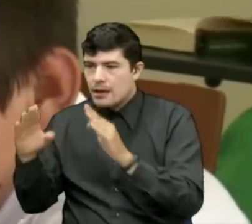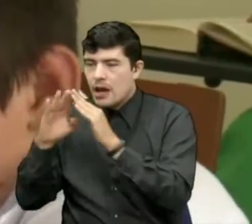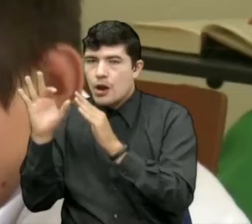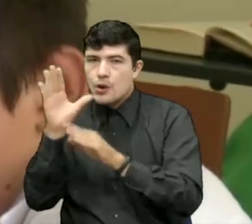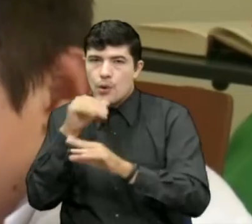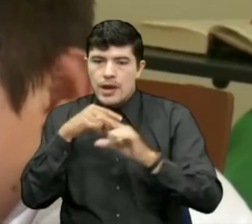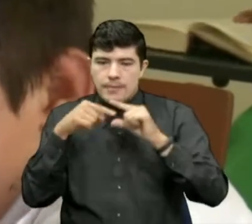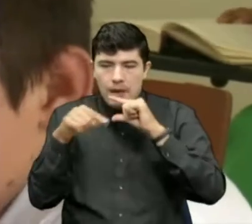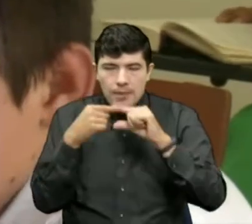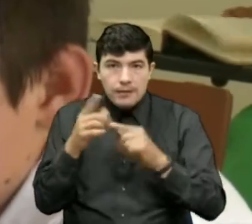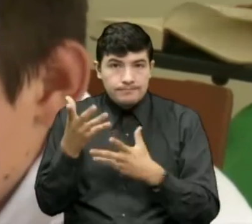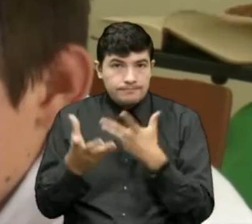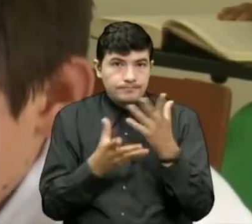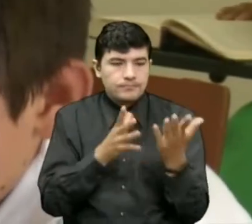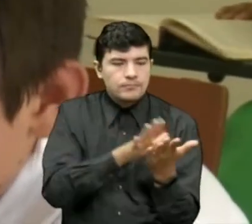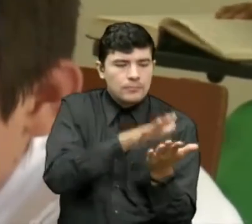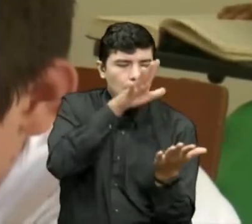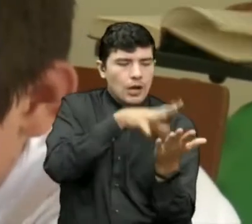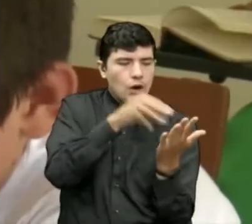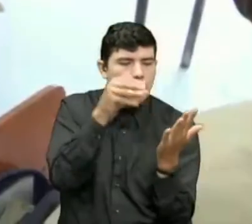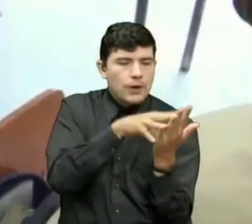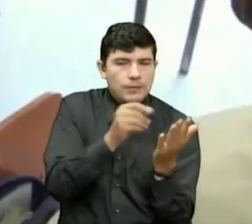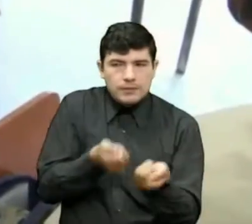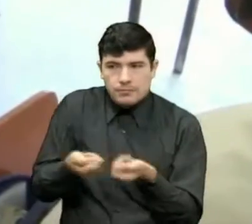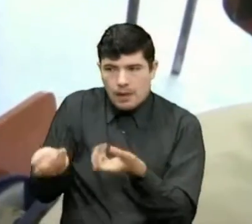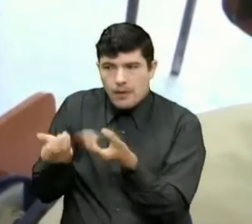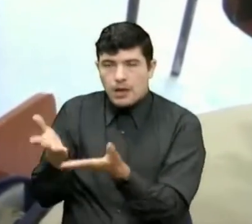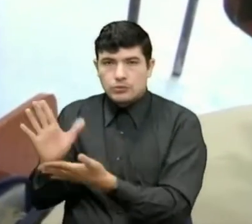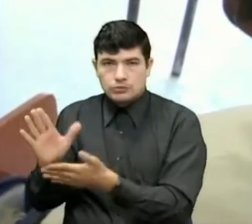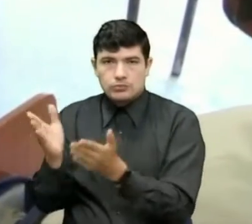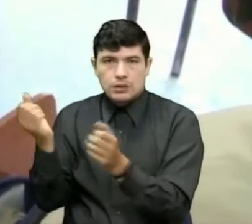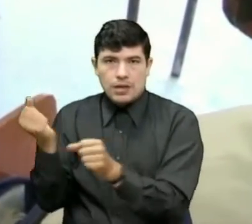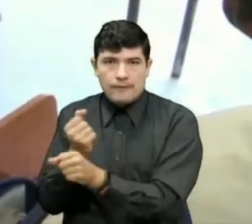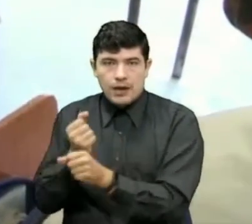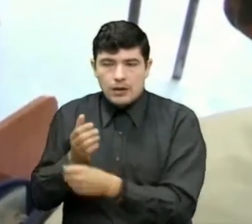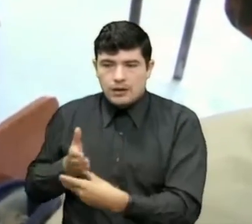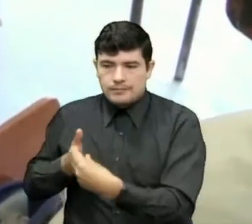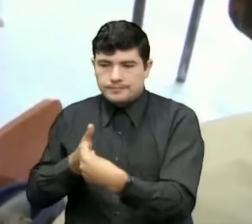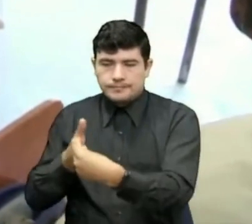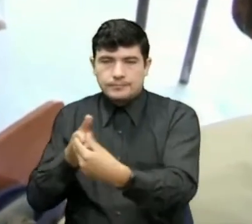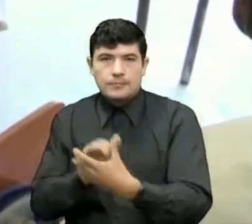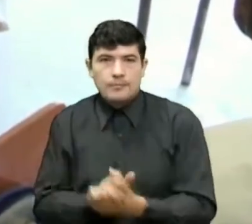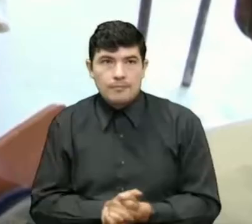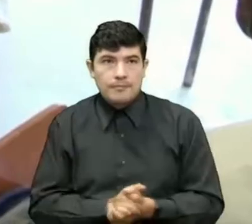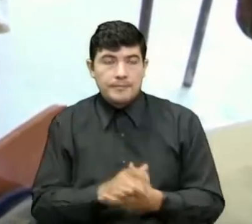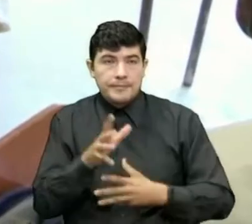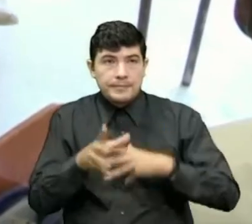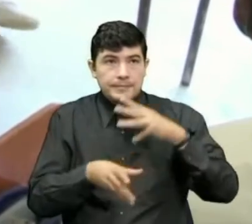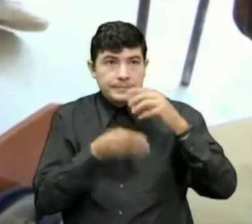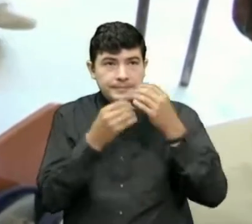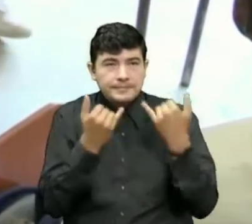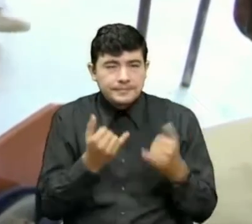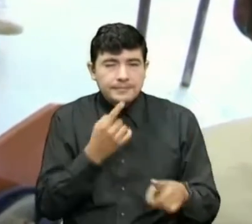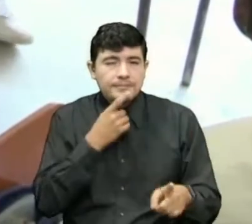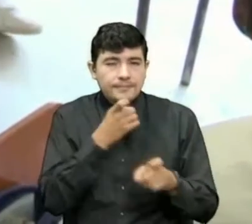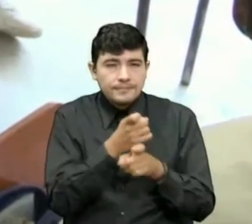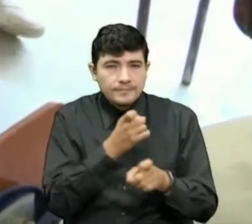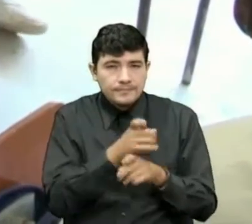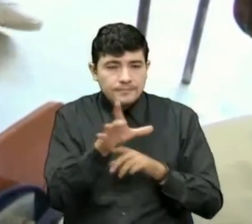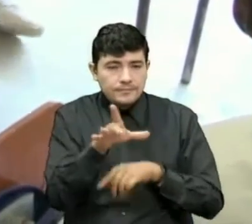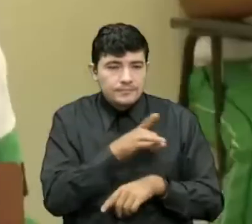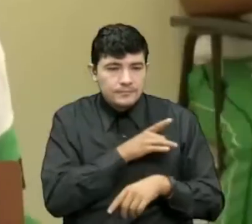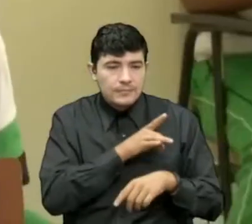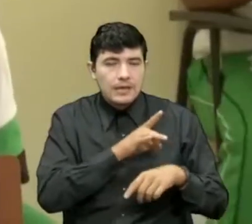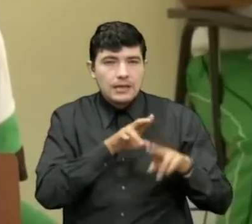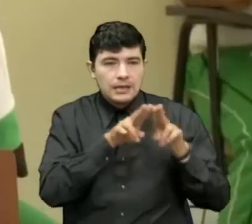entregando las propias en medio físico para que se antes de actualizar las dificultades para conectarse a internet y para la entrega de los trabajos y la falta de interés